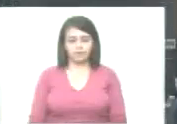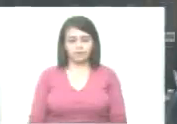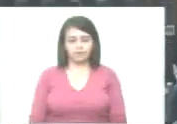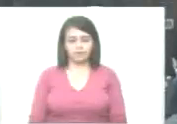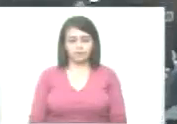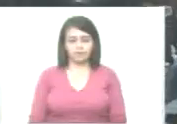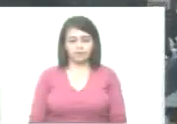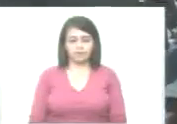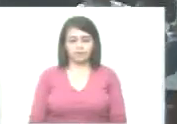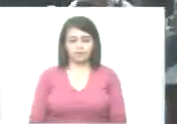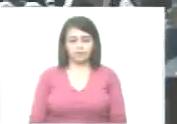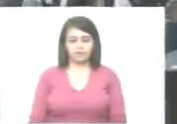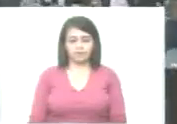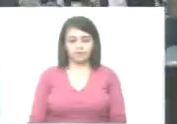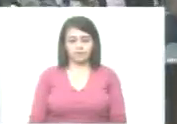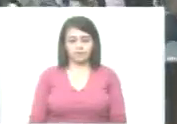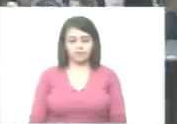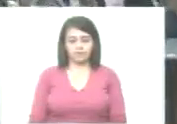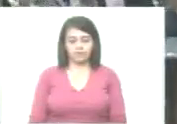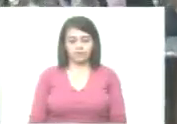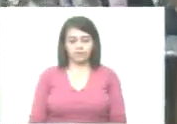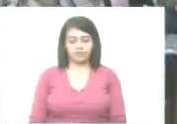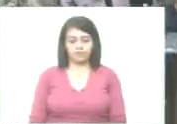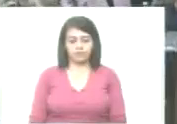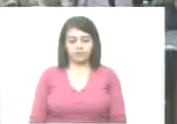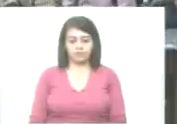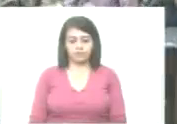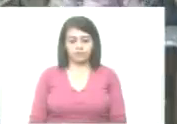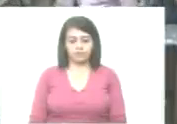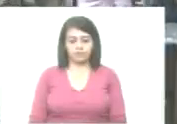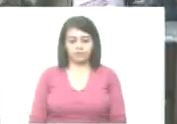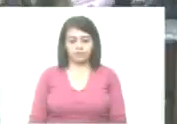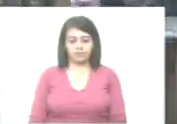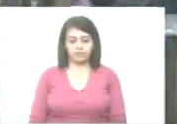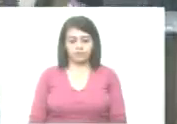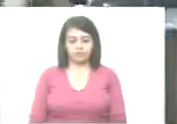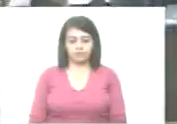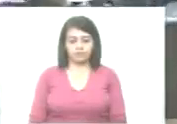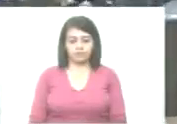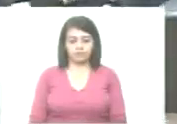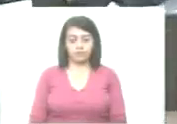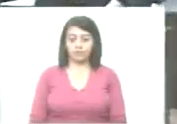ordinaria del día de hoy, martes 2 de agosto del año 2022.